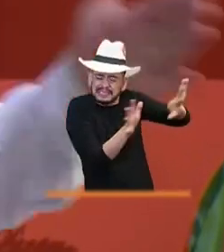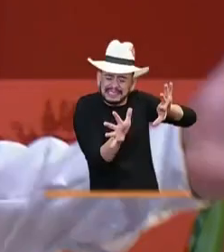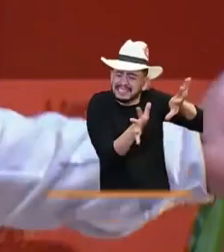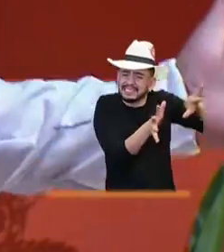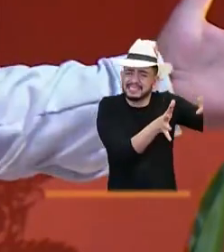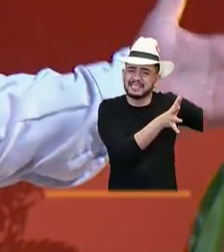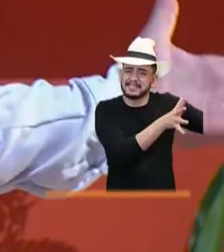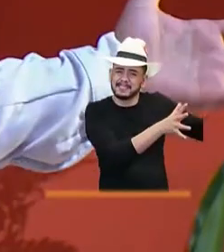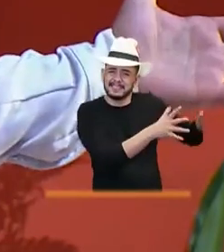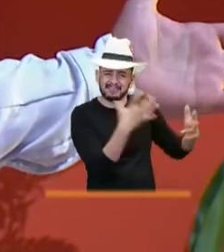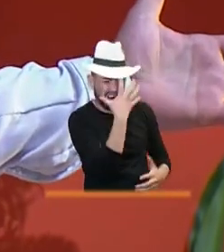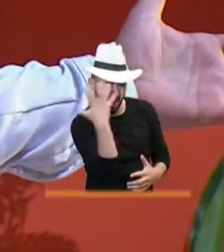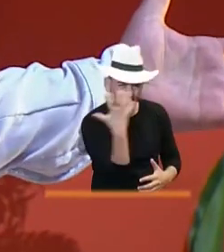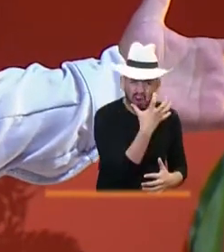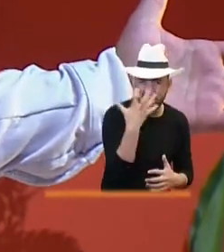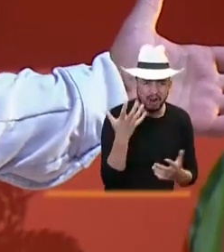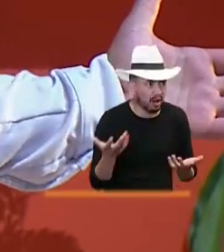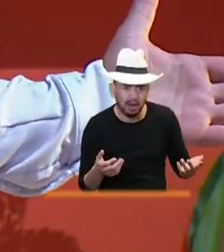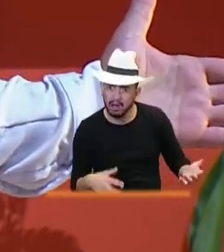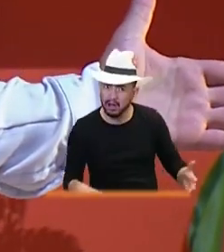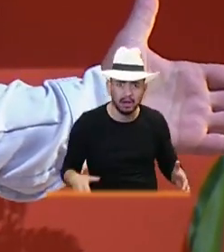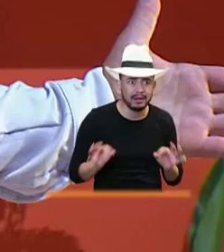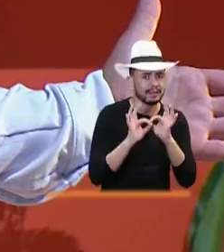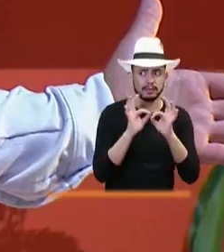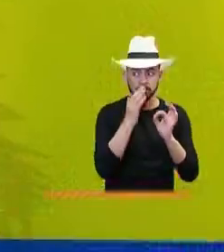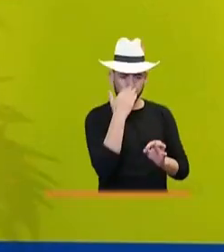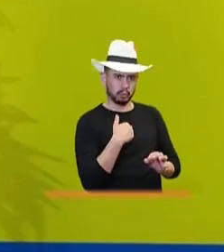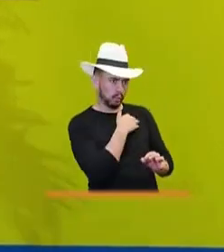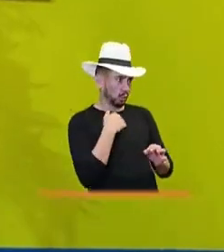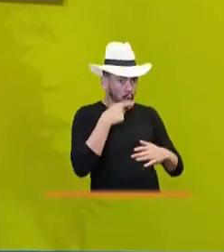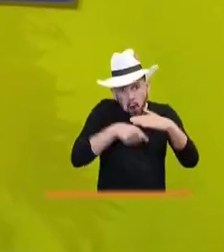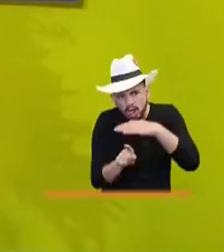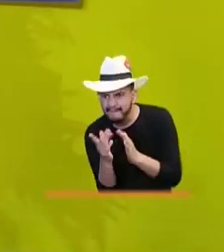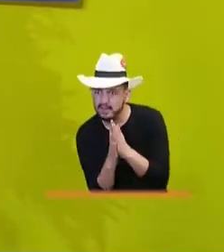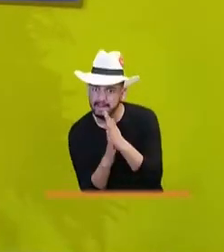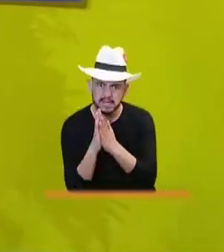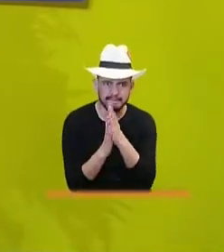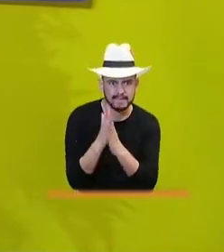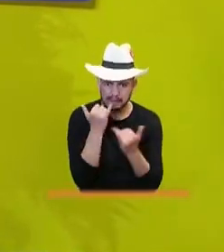pecar cuando salen de la iglesia?